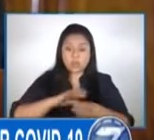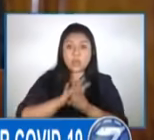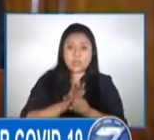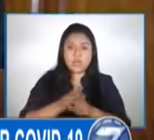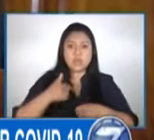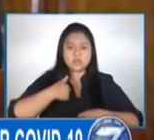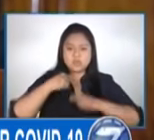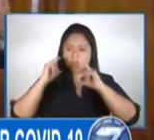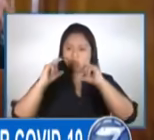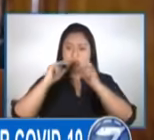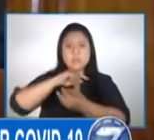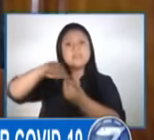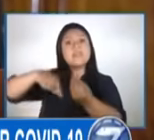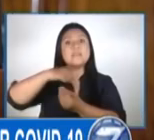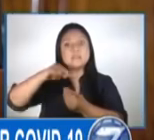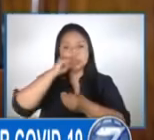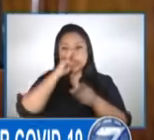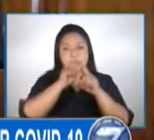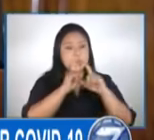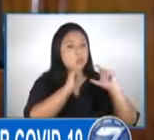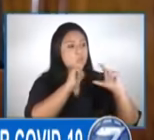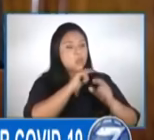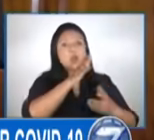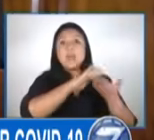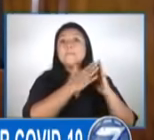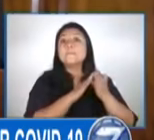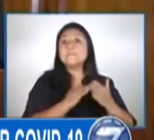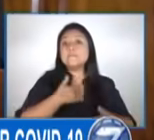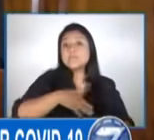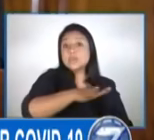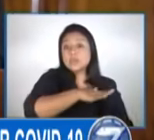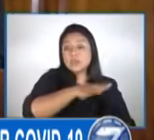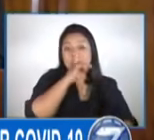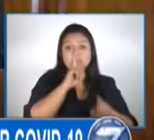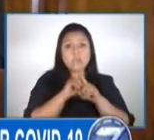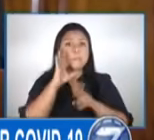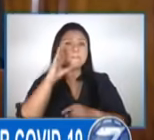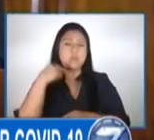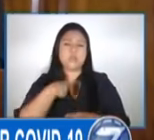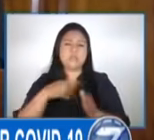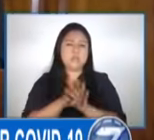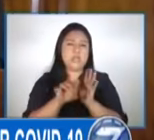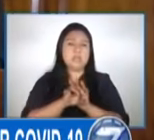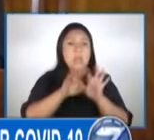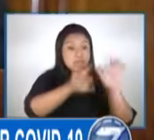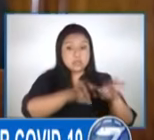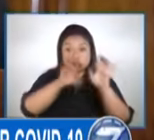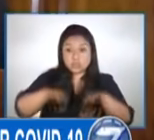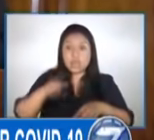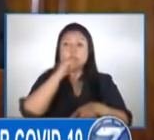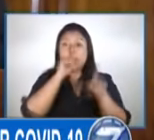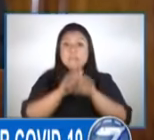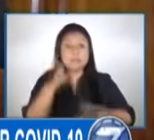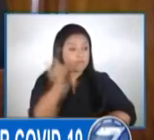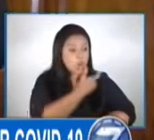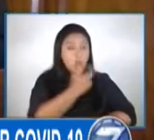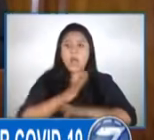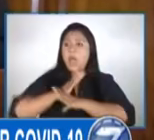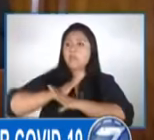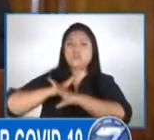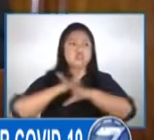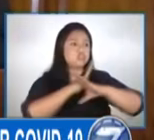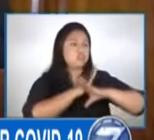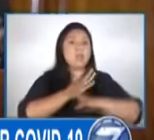protejo a mis seres queridos y al resto de mi comunidad. Porque si la mayoría de las personas se vacuna contra el COVID-19, habrá más seguridad